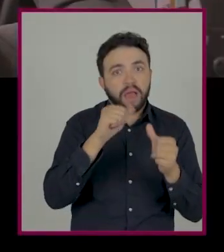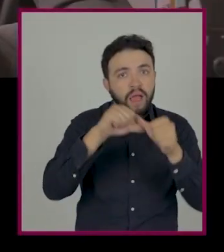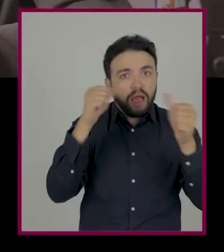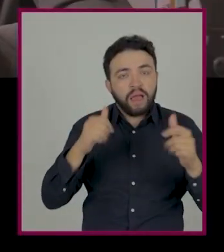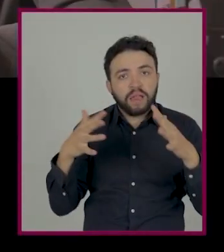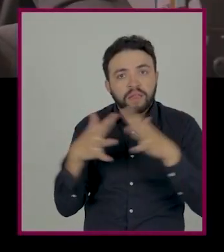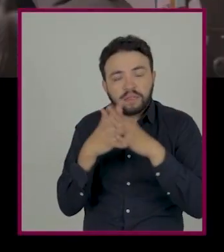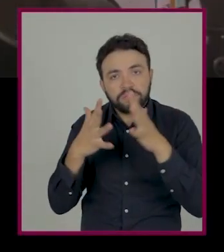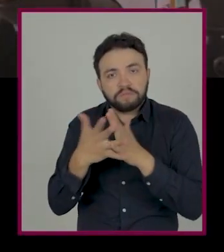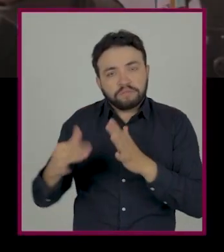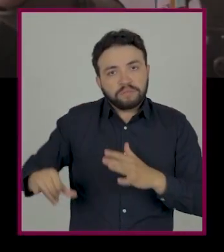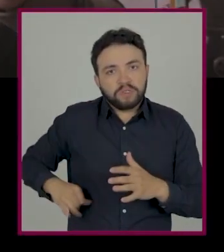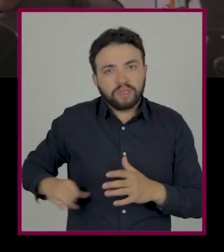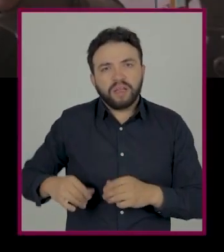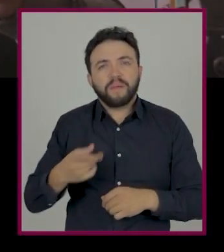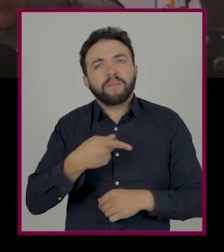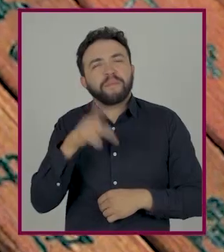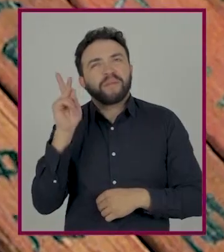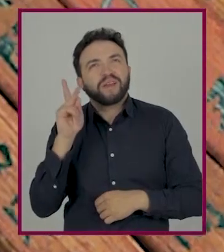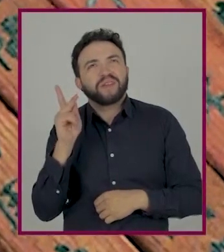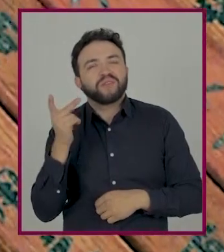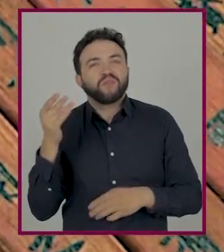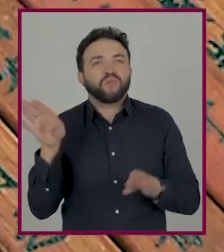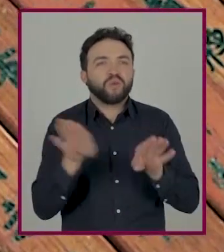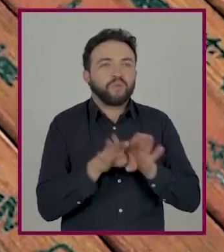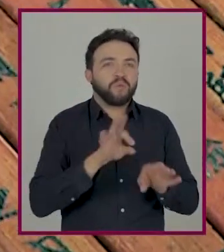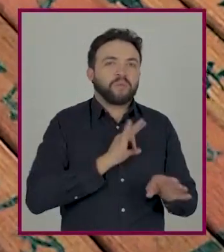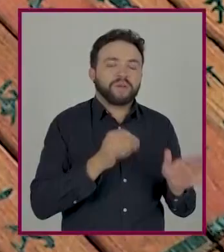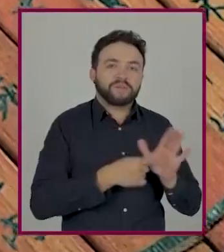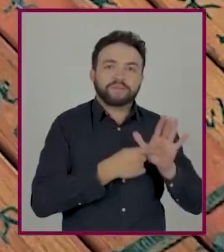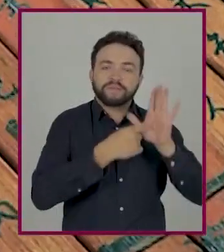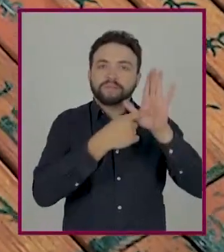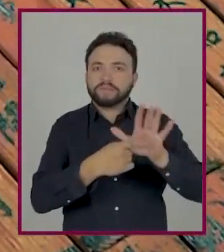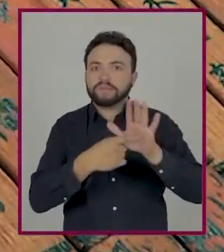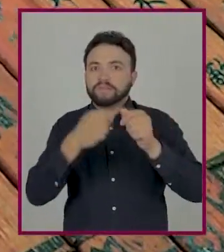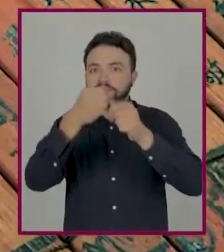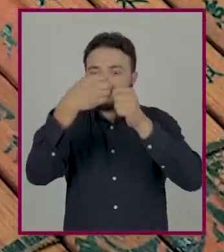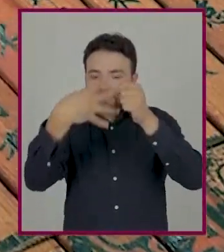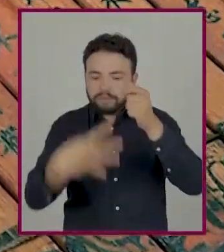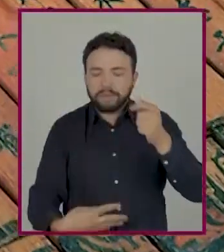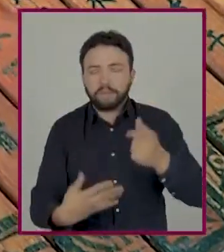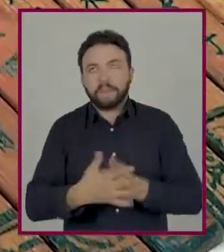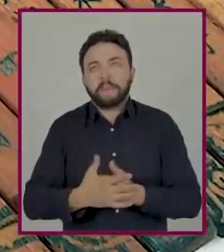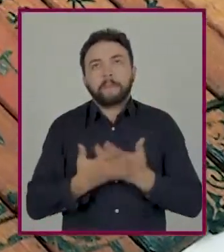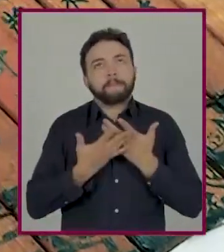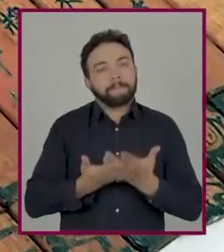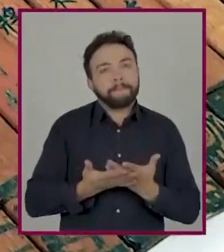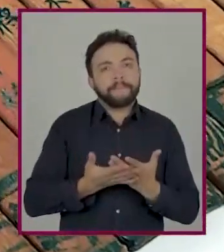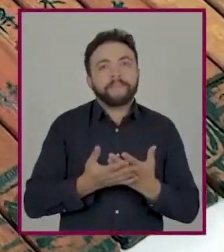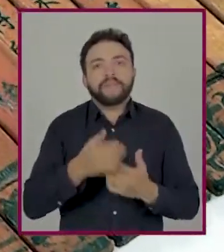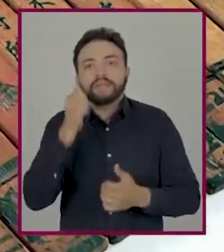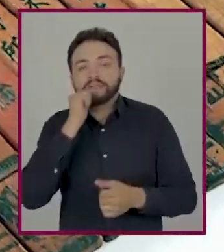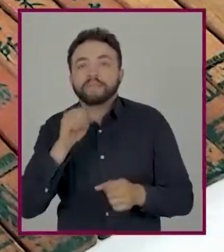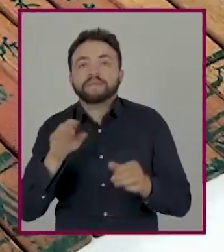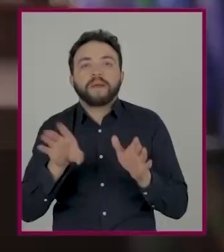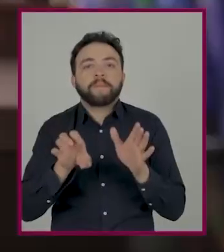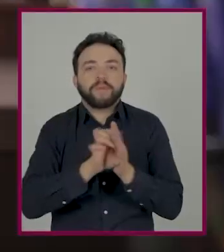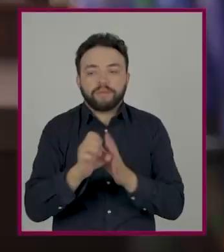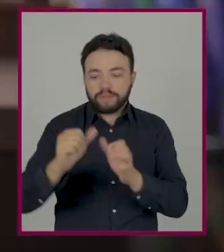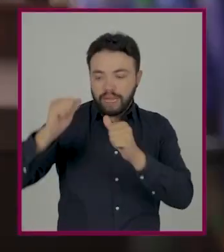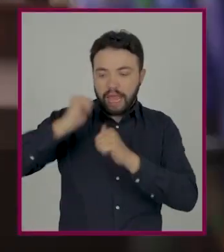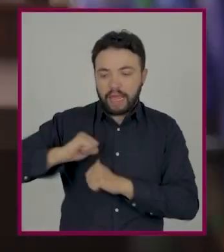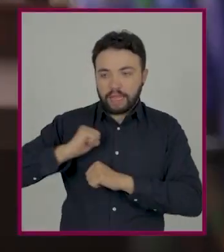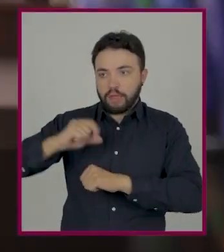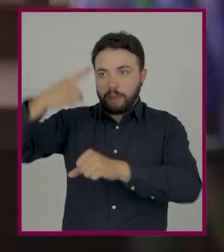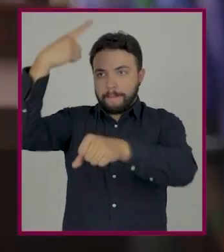escucha interesante. También el arte de la guerra, pero ¿qué podría hacer para mostrarlo en las cadenas de secuencia? Ve